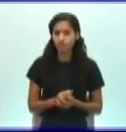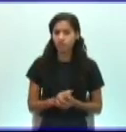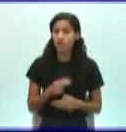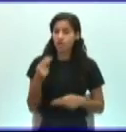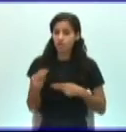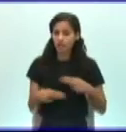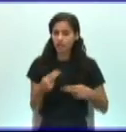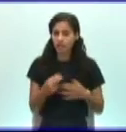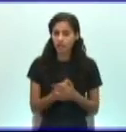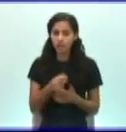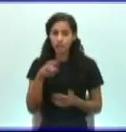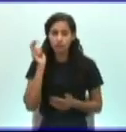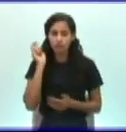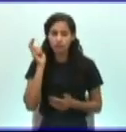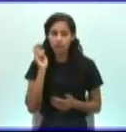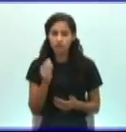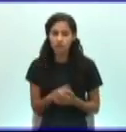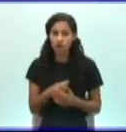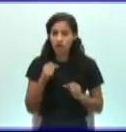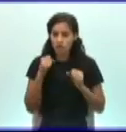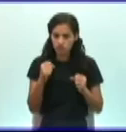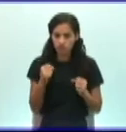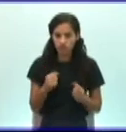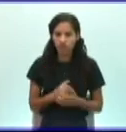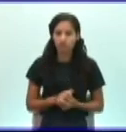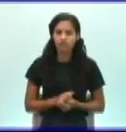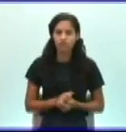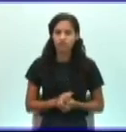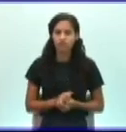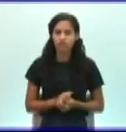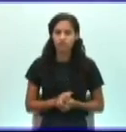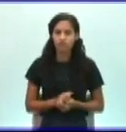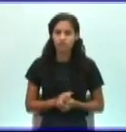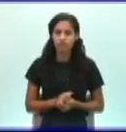hace que el sonido sea fuerte.